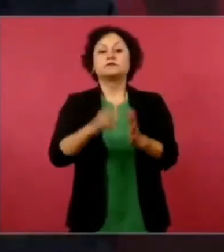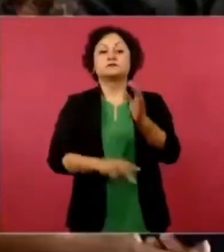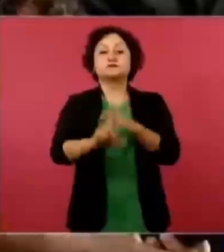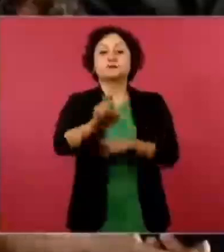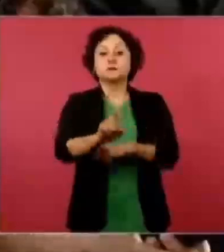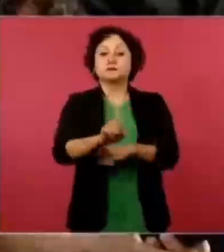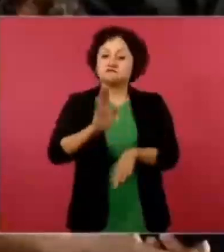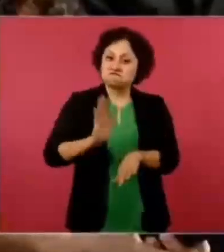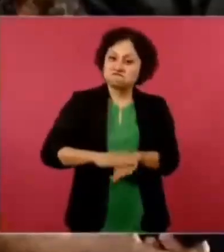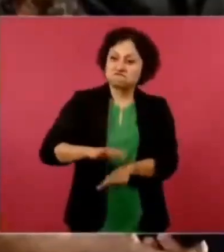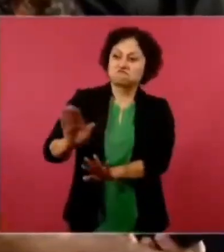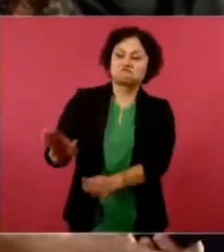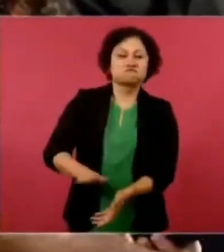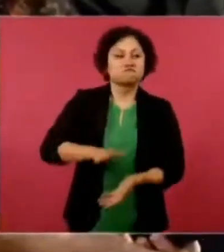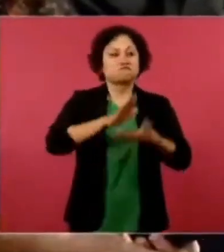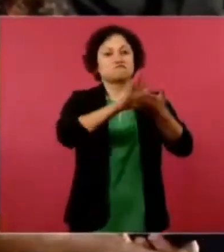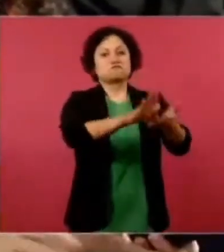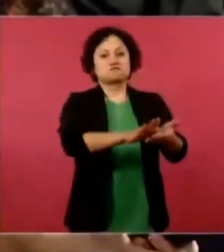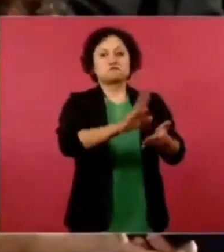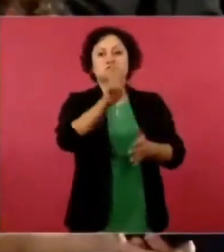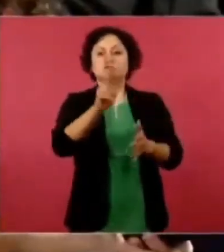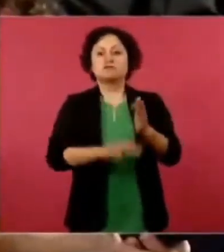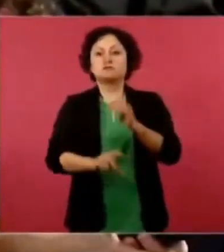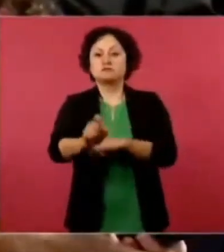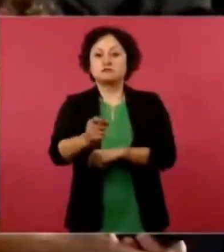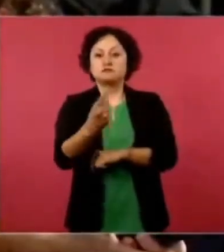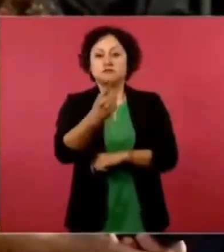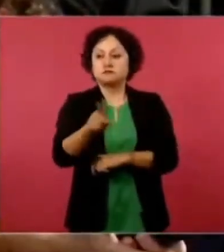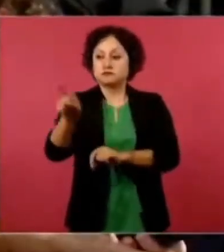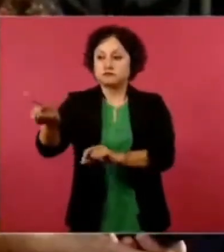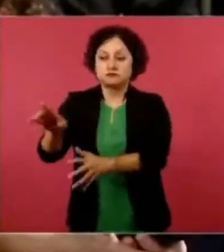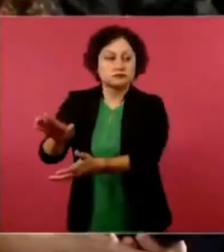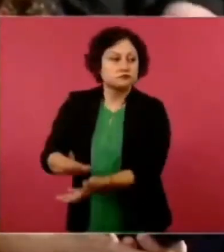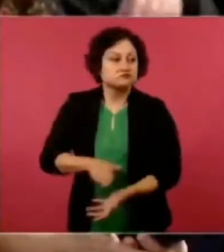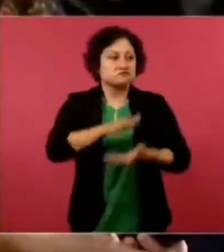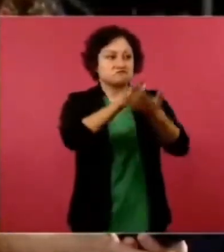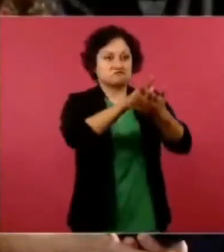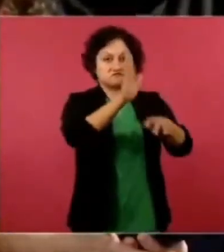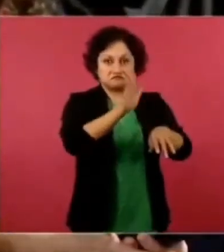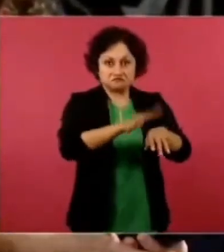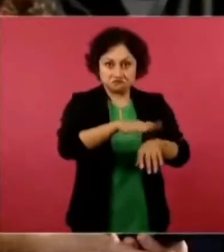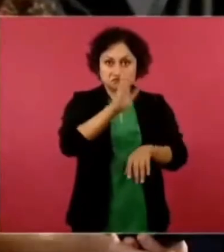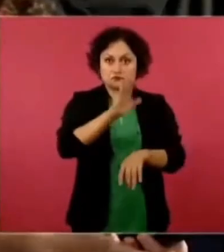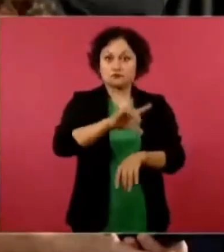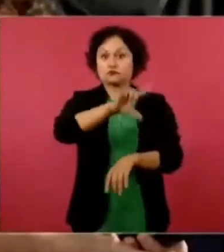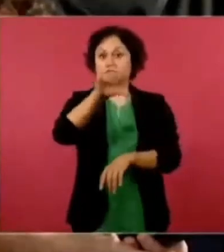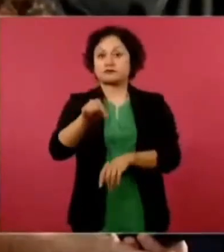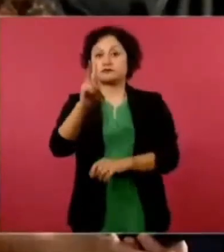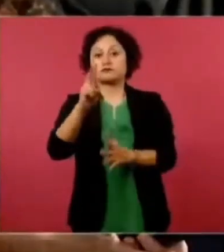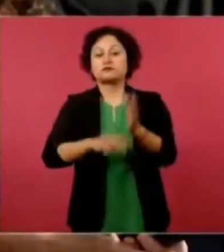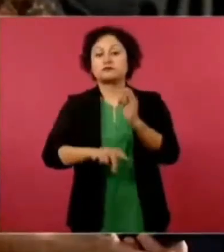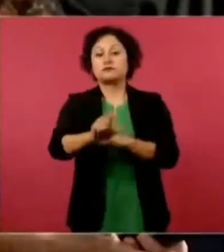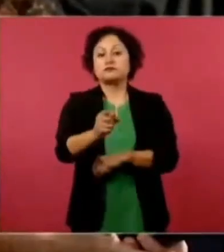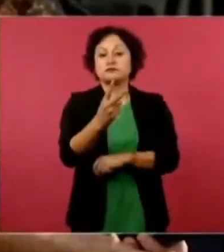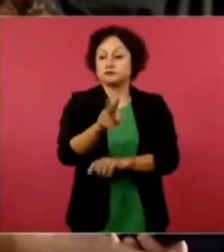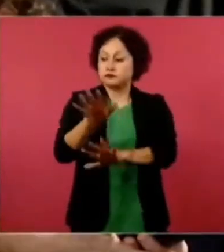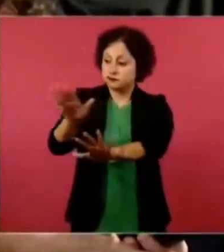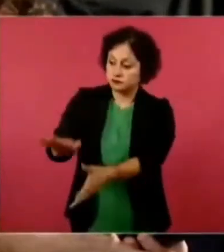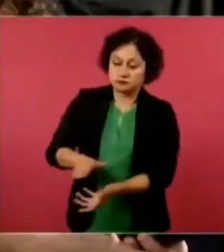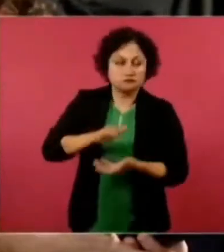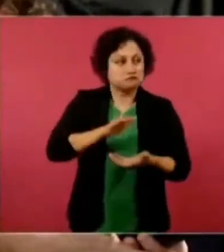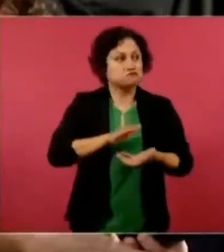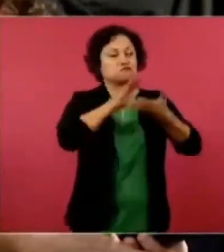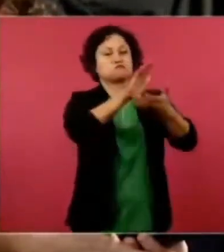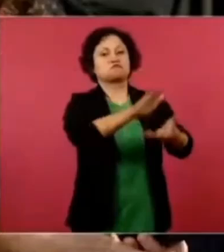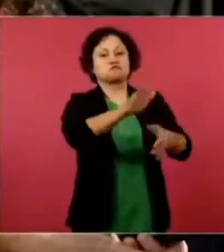otra documentación. En el 2021, aquí encontramos más documentación. En el 2022, aquí encontramos más